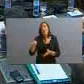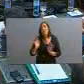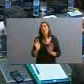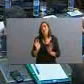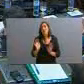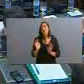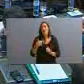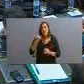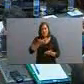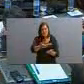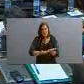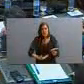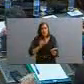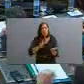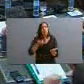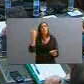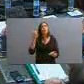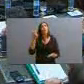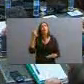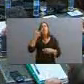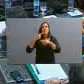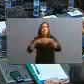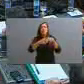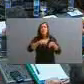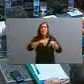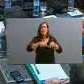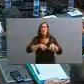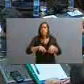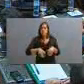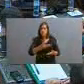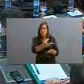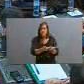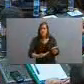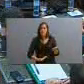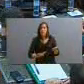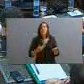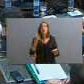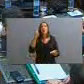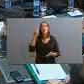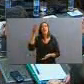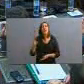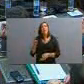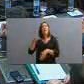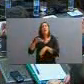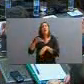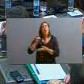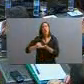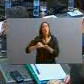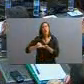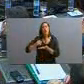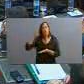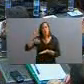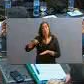versión taquigráfica de un miembro de la doctora Argibay. Cuando la doctora Argibay fue